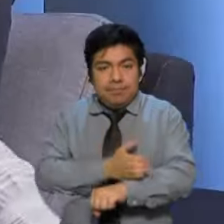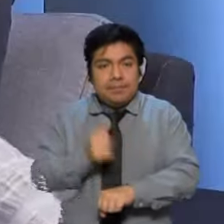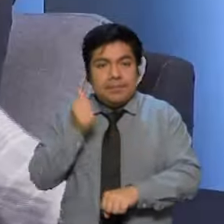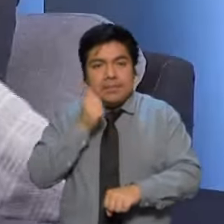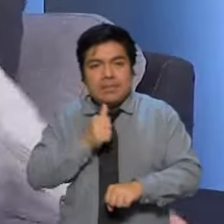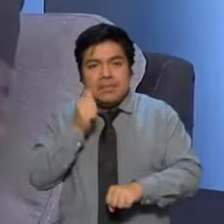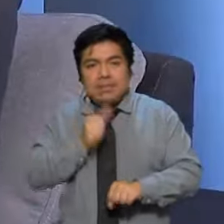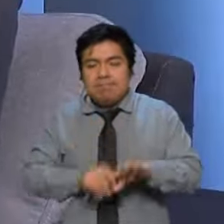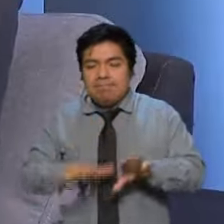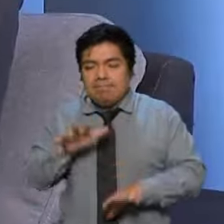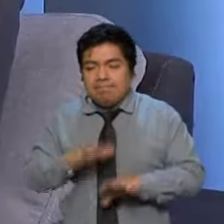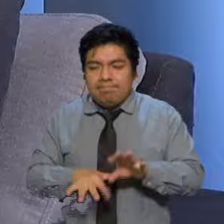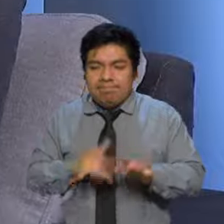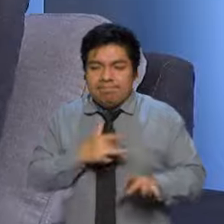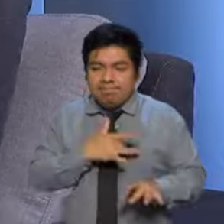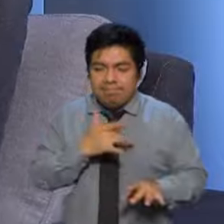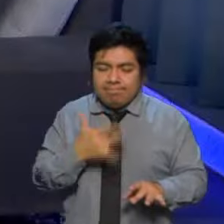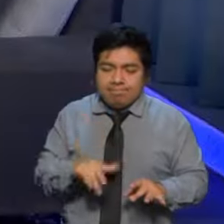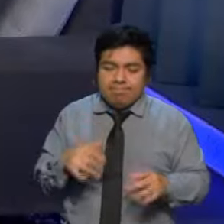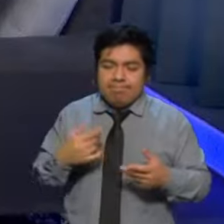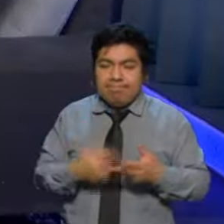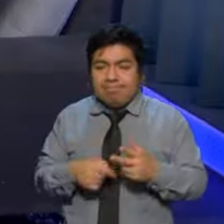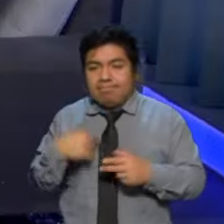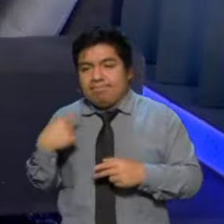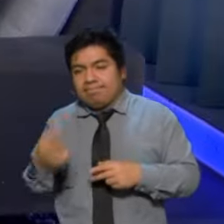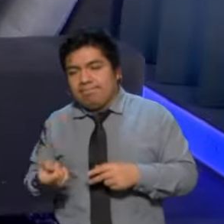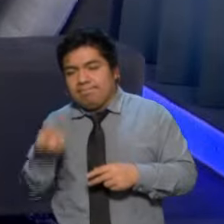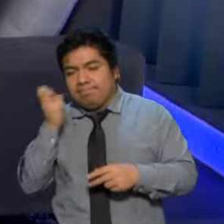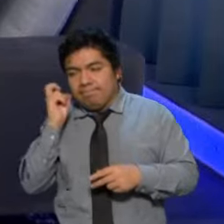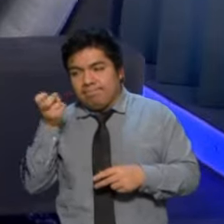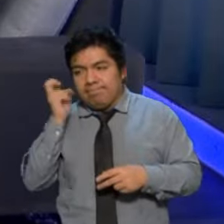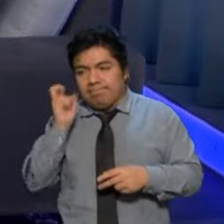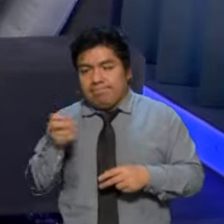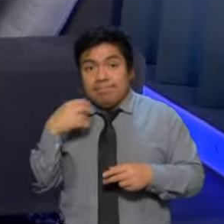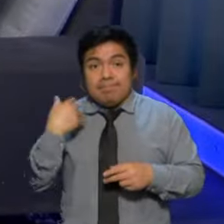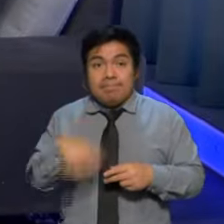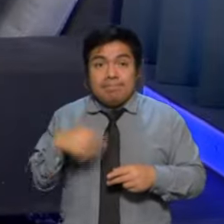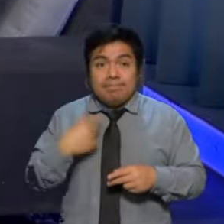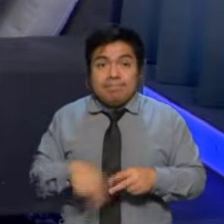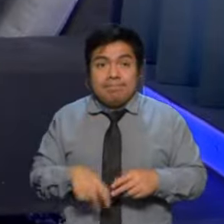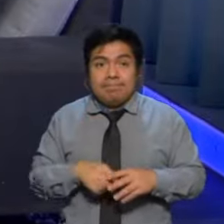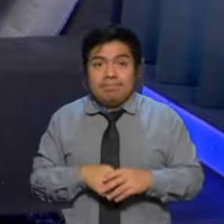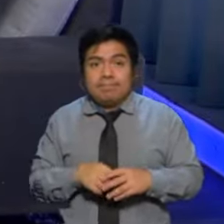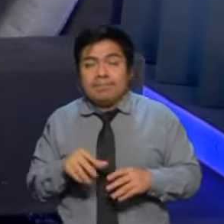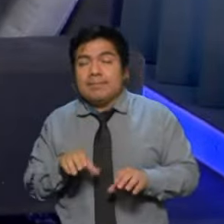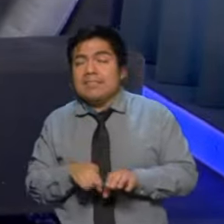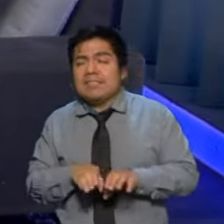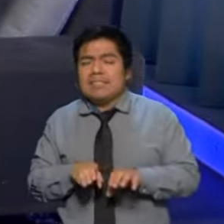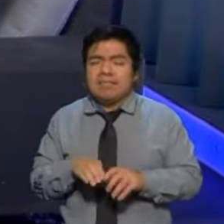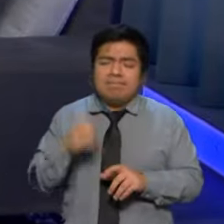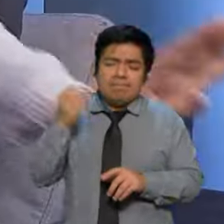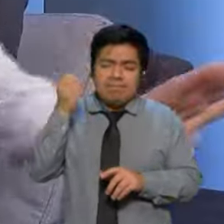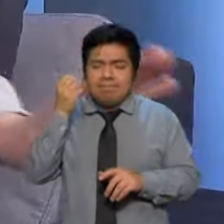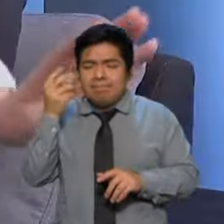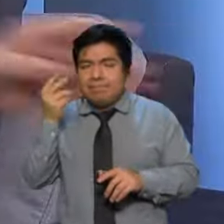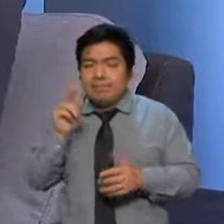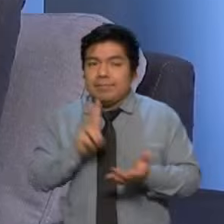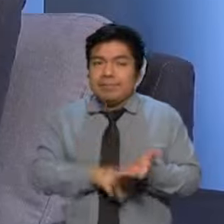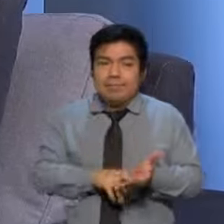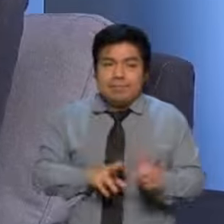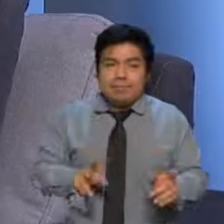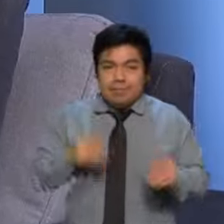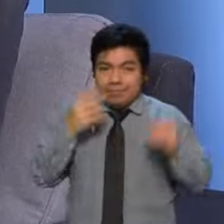duele el corazón, pasan cosas, te subes al pecero y traen una de Tindana. ¿Cómo te voy a olvidar? Ya valiste,